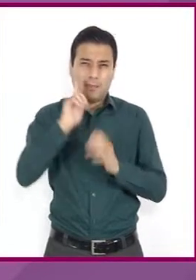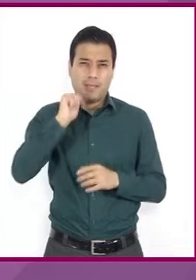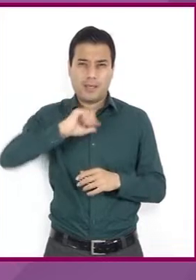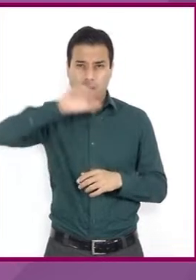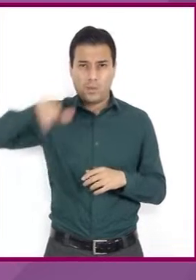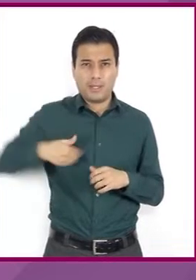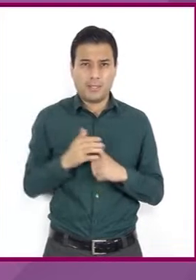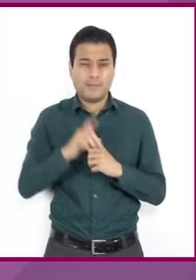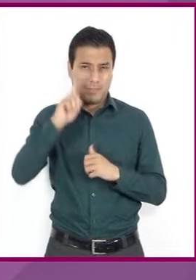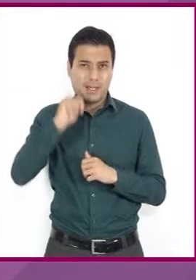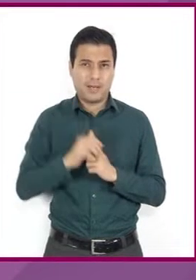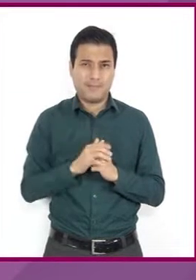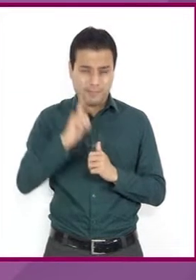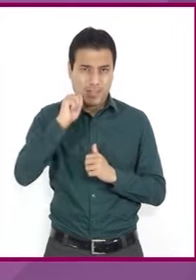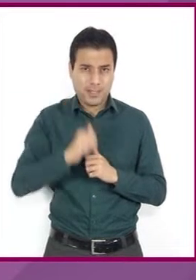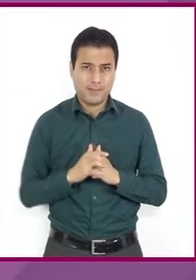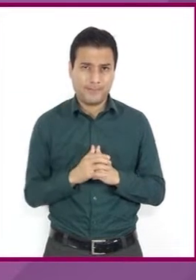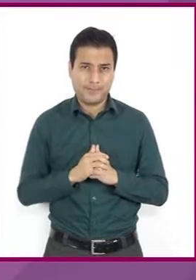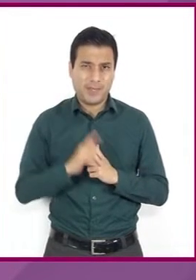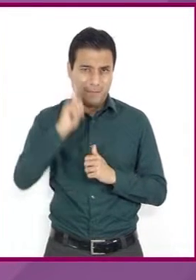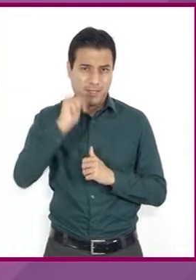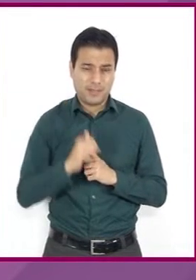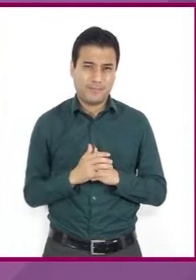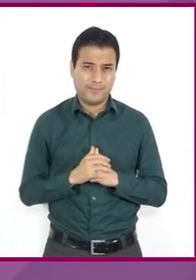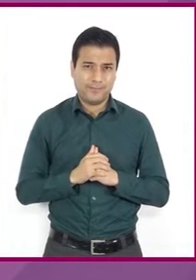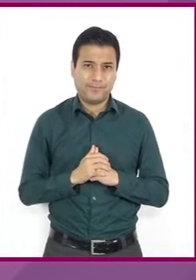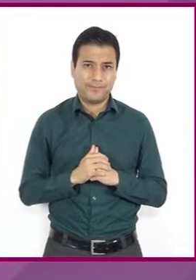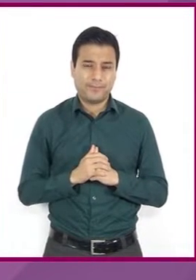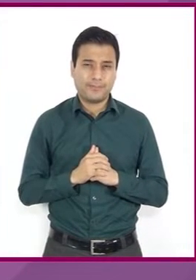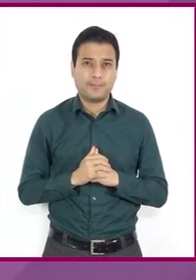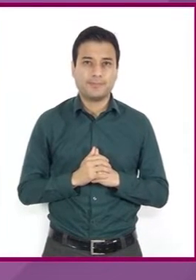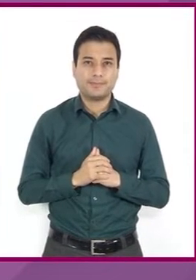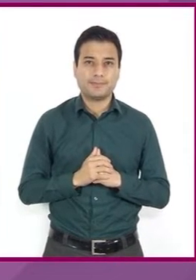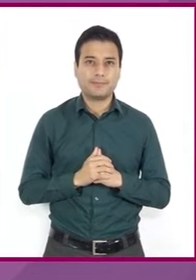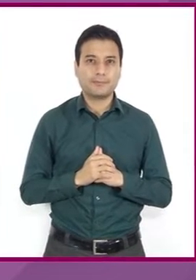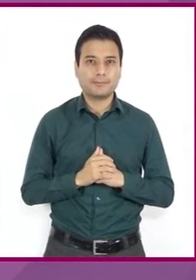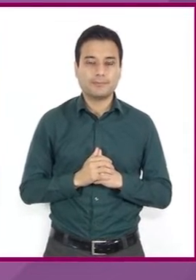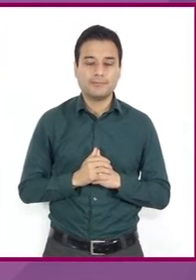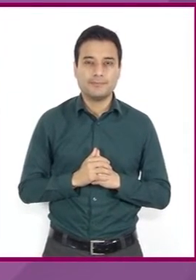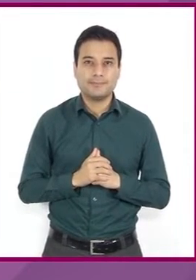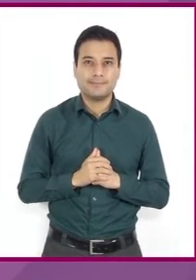mañana, mañana, mañana, mañana.